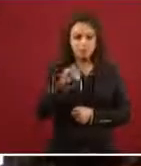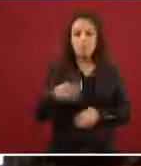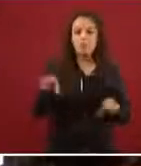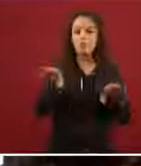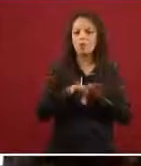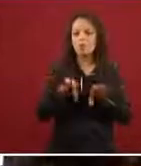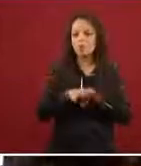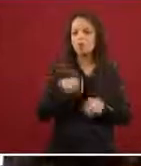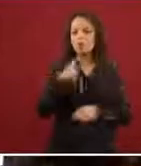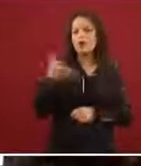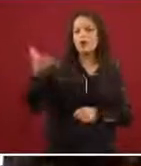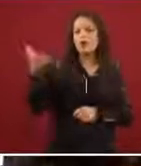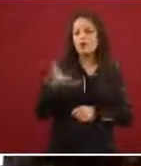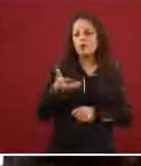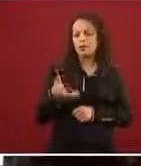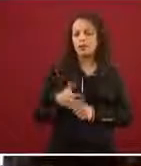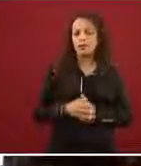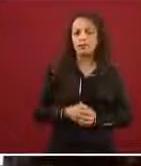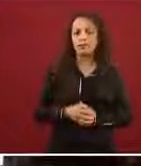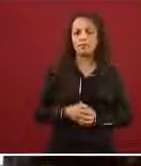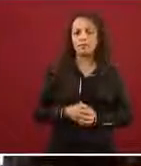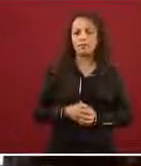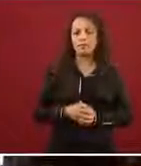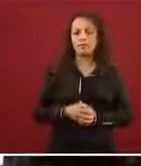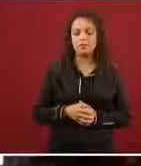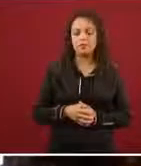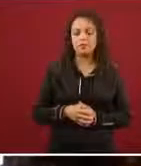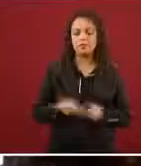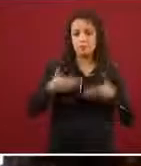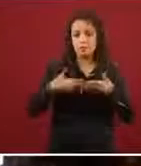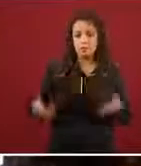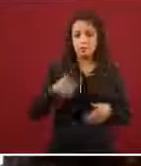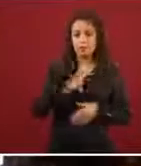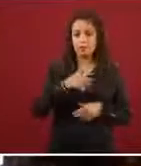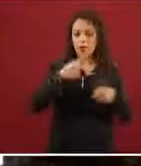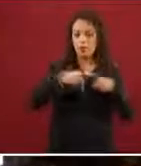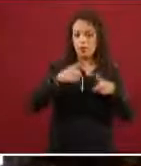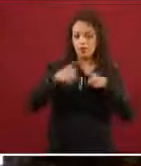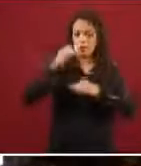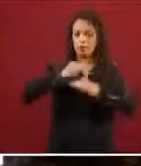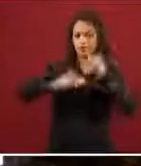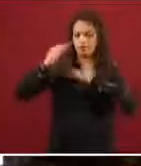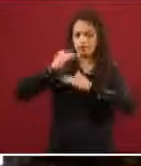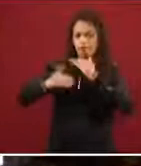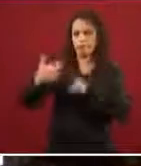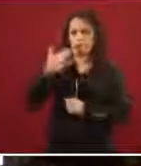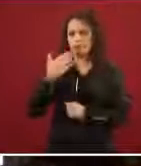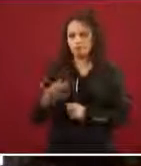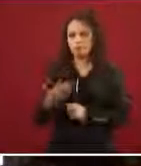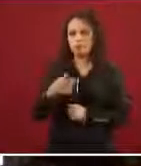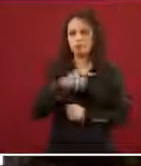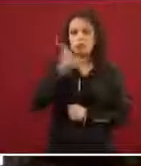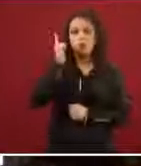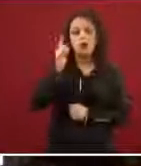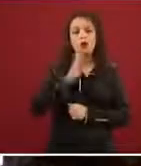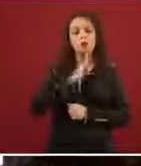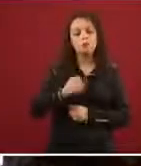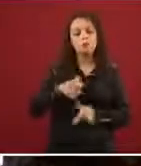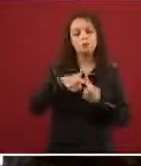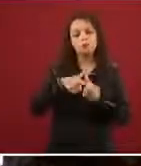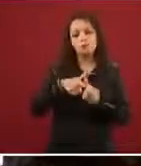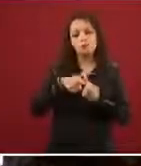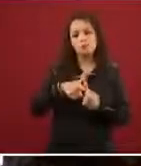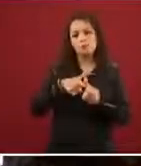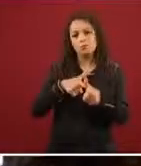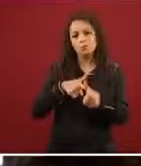usted, después de todos estos logros que está teniendo, que haya continuidad para que esos más de